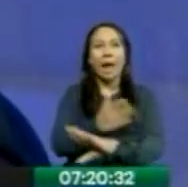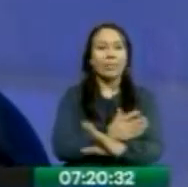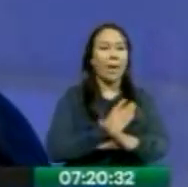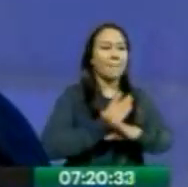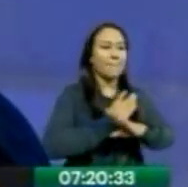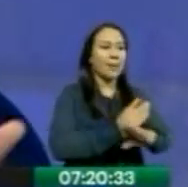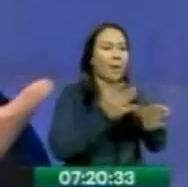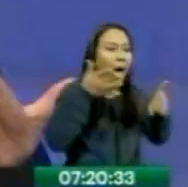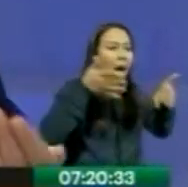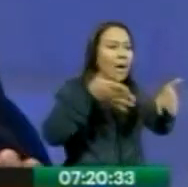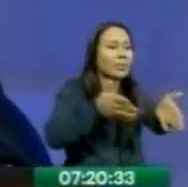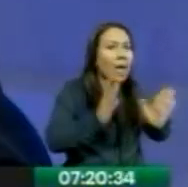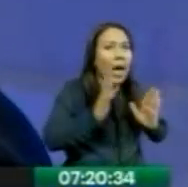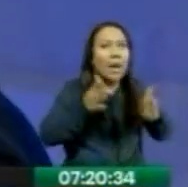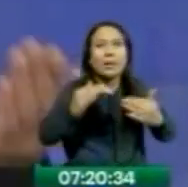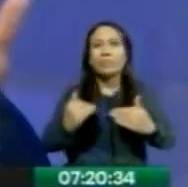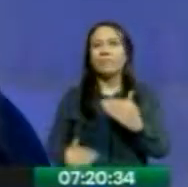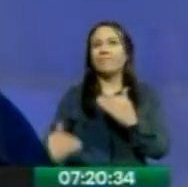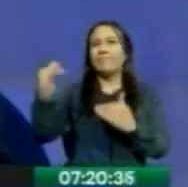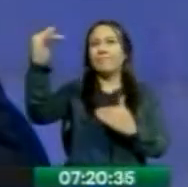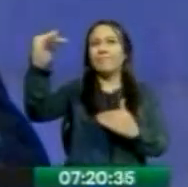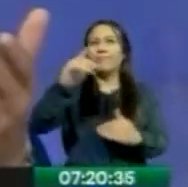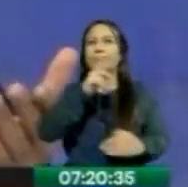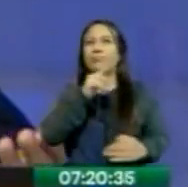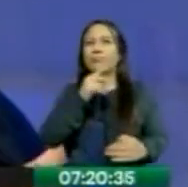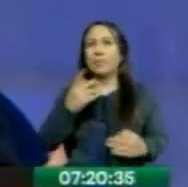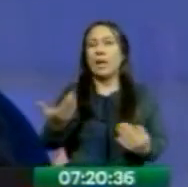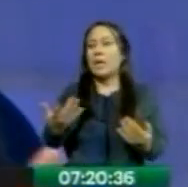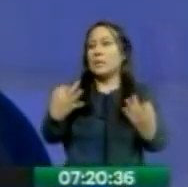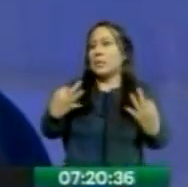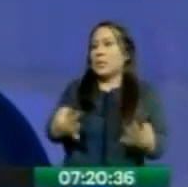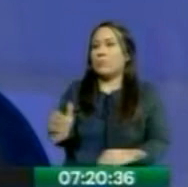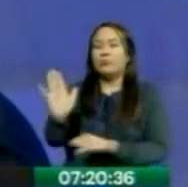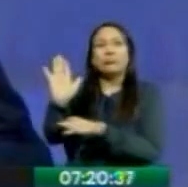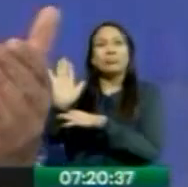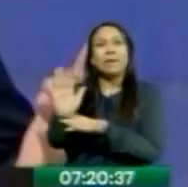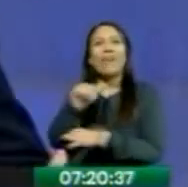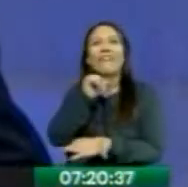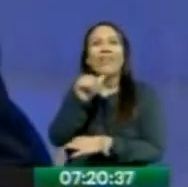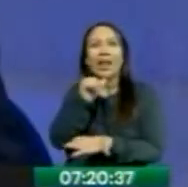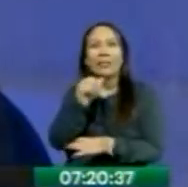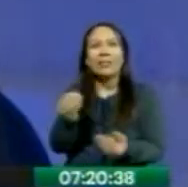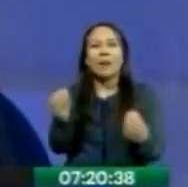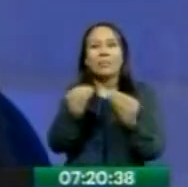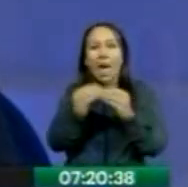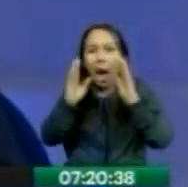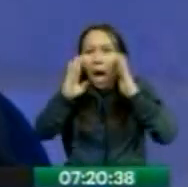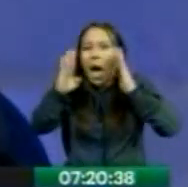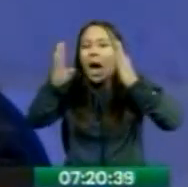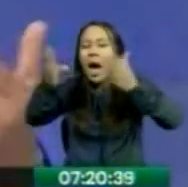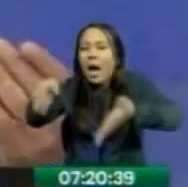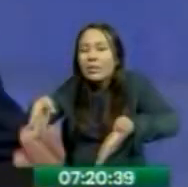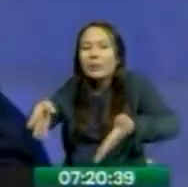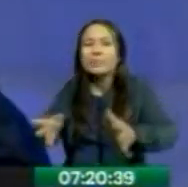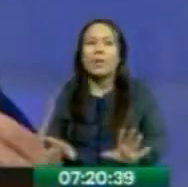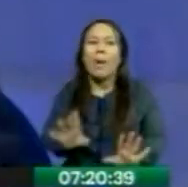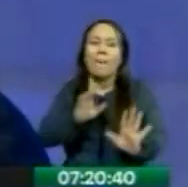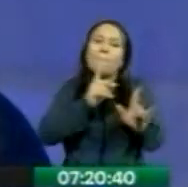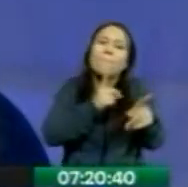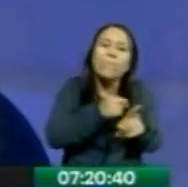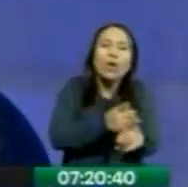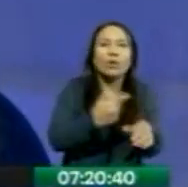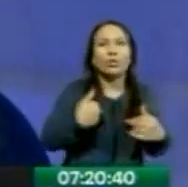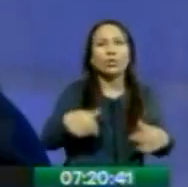en la atención del primer nivel, que la Seguridad Social no tiene mucha fuerza en la atención del primer nivel. Es que por eso